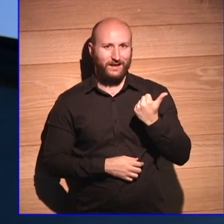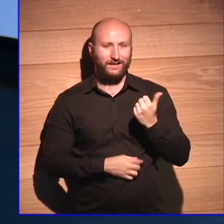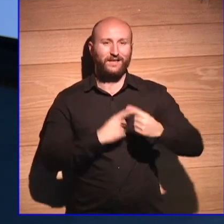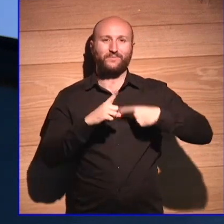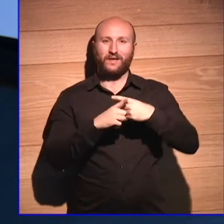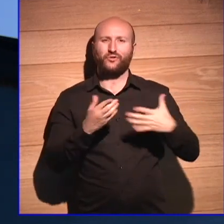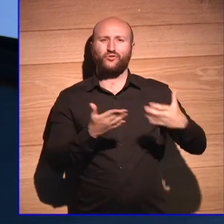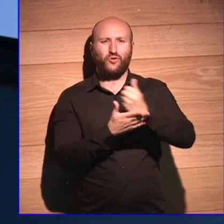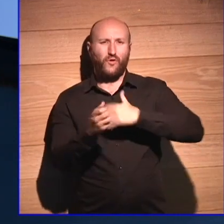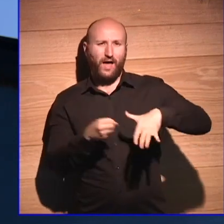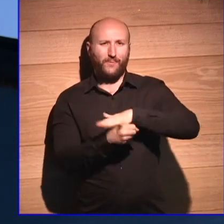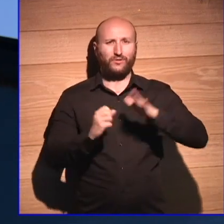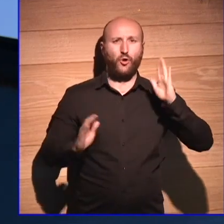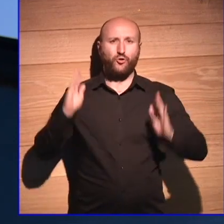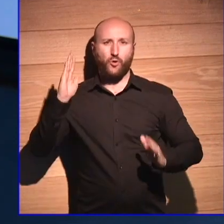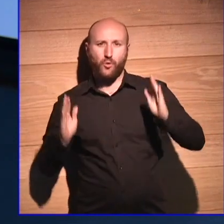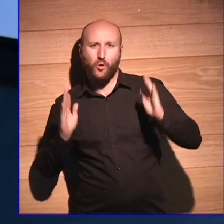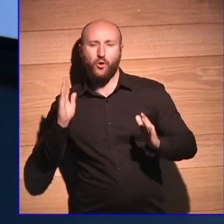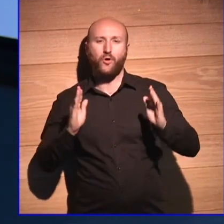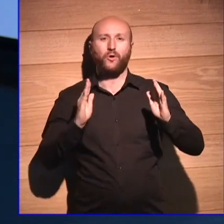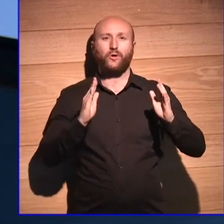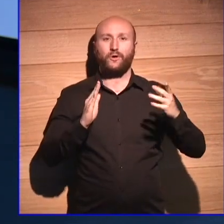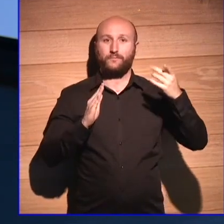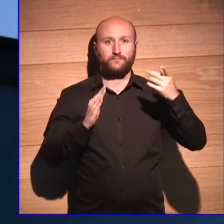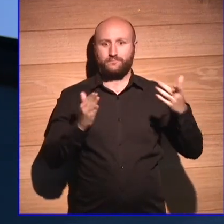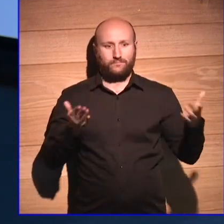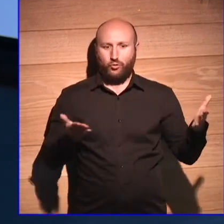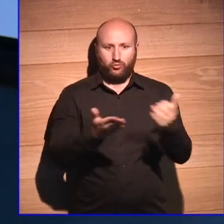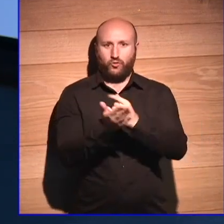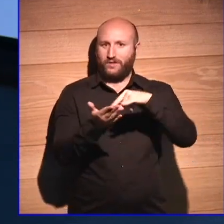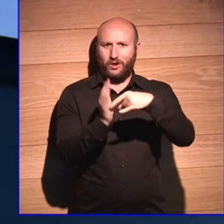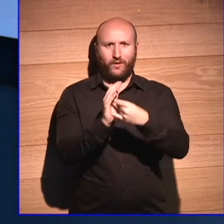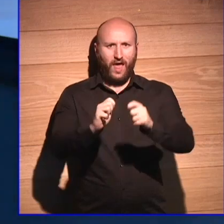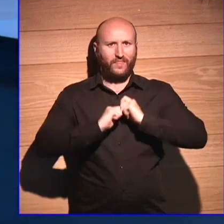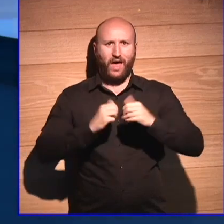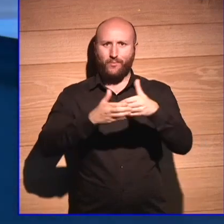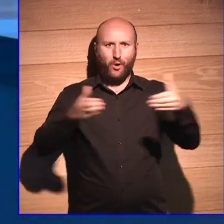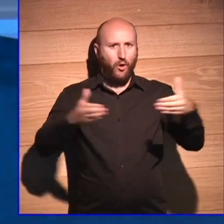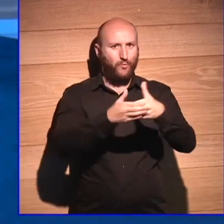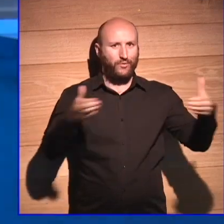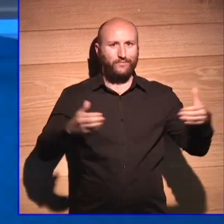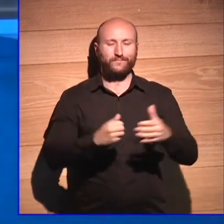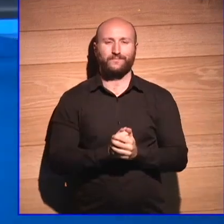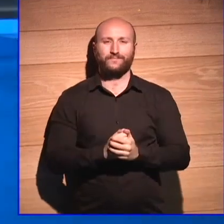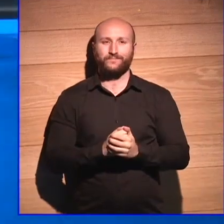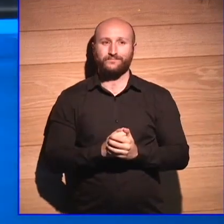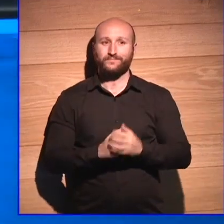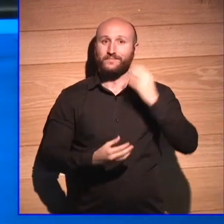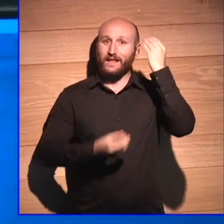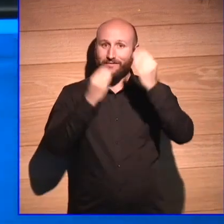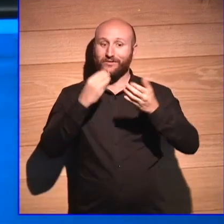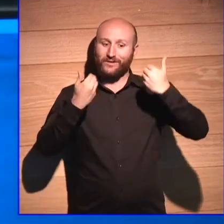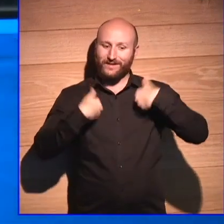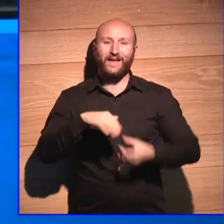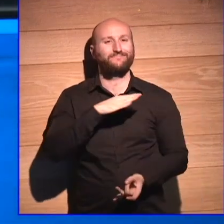la robótica hasta todas las puertas que nos abren las nuevas tecnologías. A partir de esa reflexión, pues creamos lo que es el